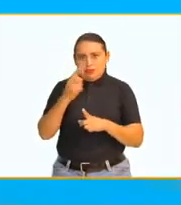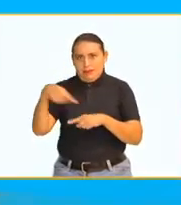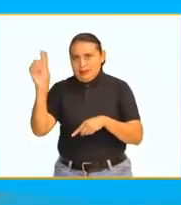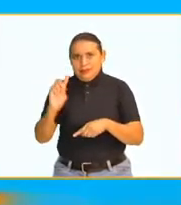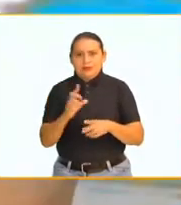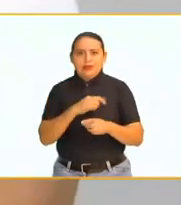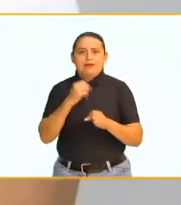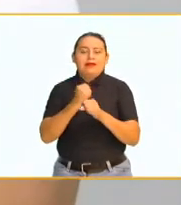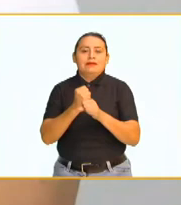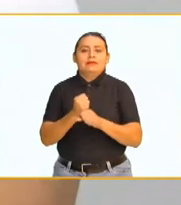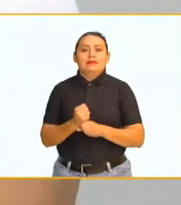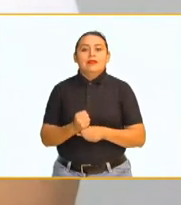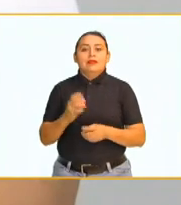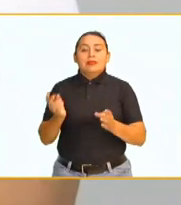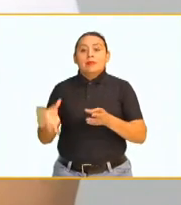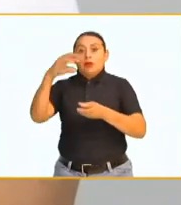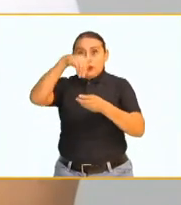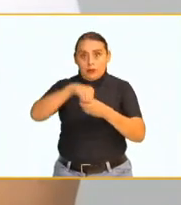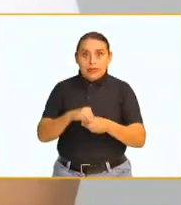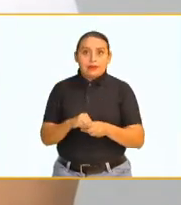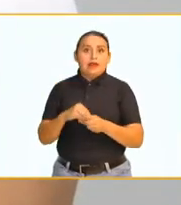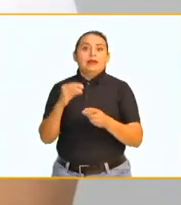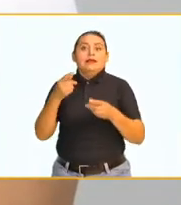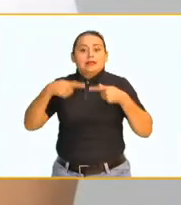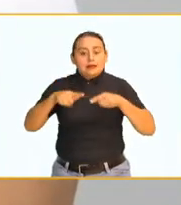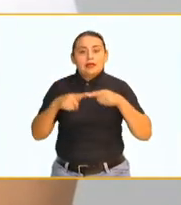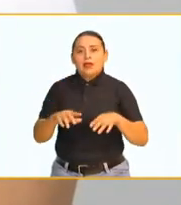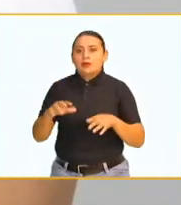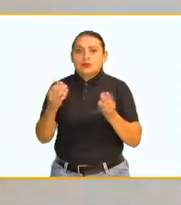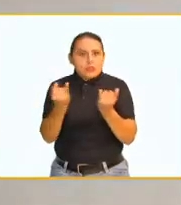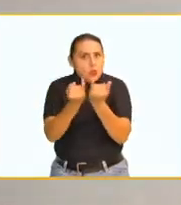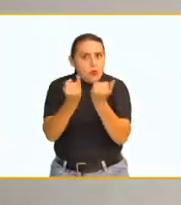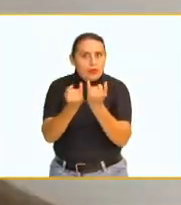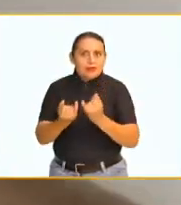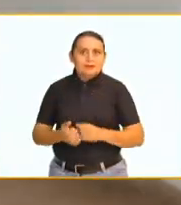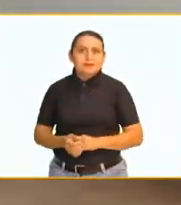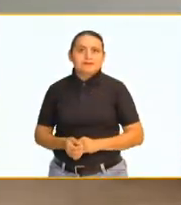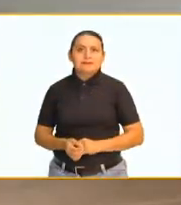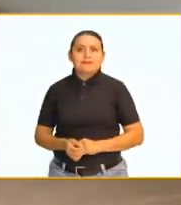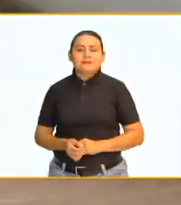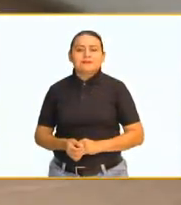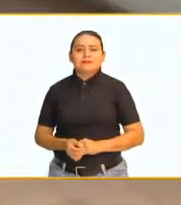hace. Debemos incluirlo, debemos tratarlos por igual.